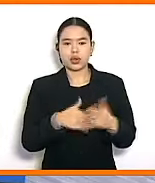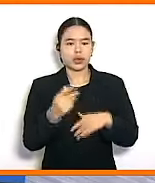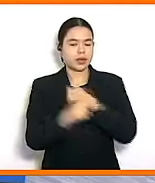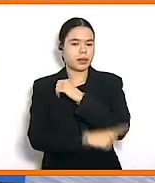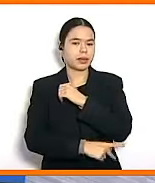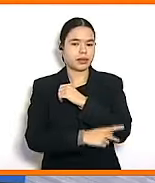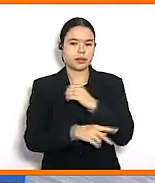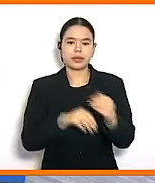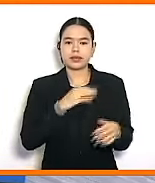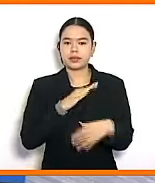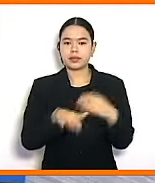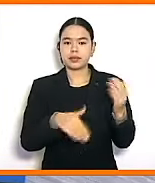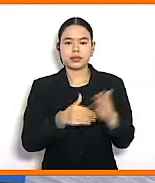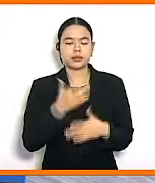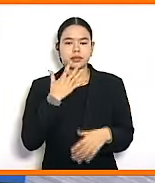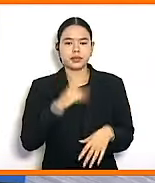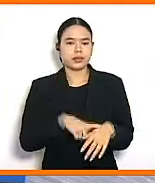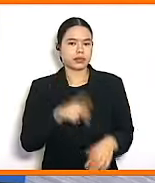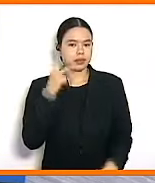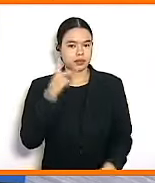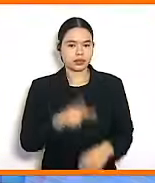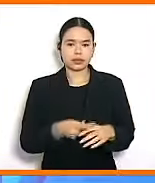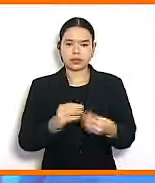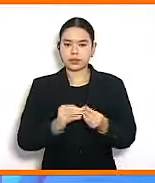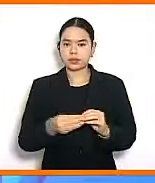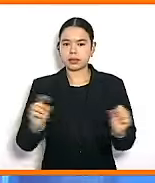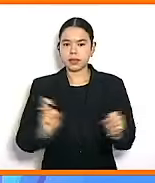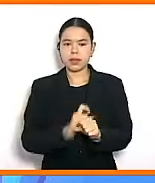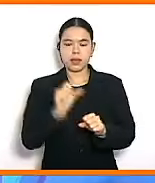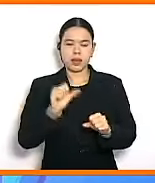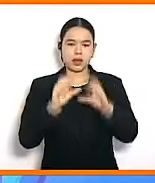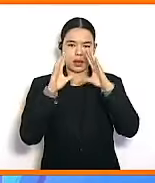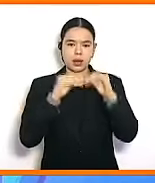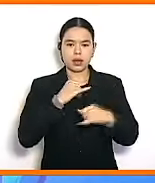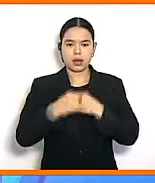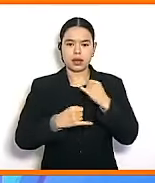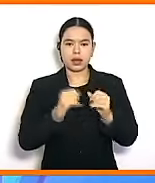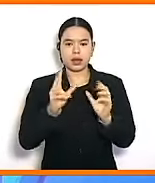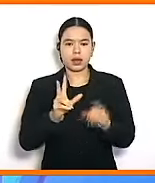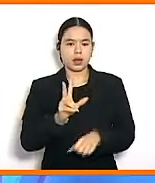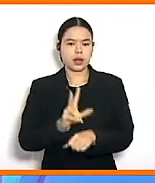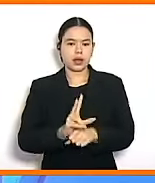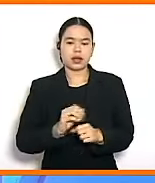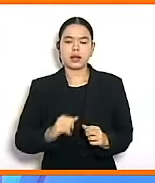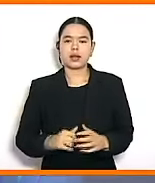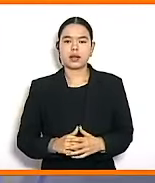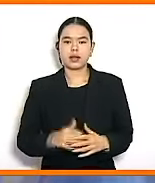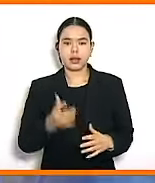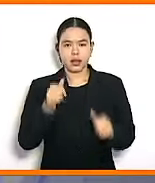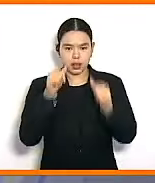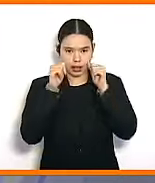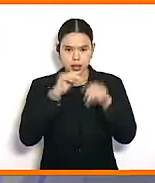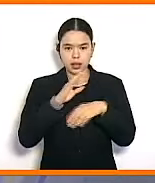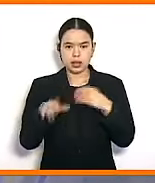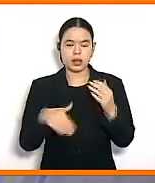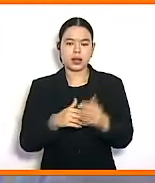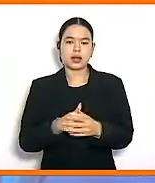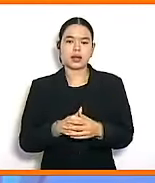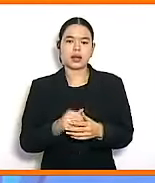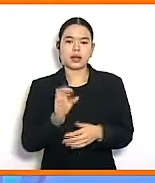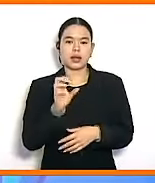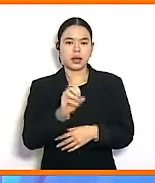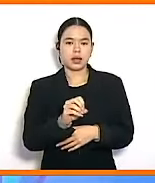porque conoceremos el primer dígito seleccionado para esta noche en Juga 3, y este es, atentos, el